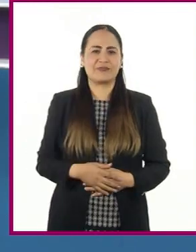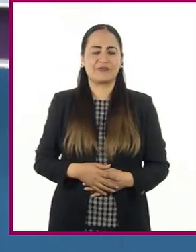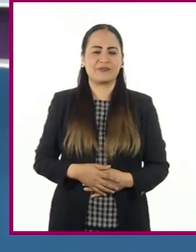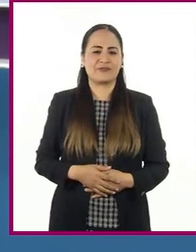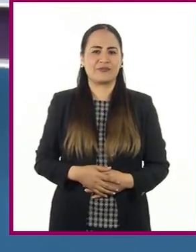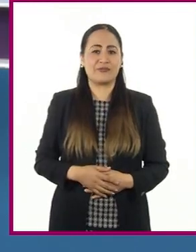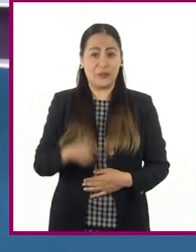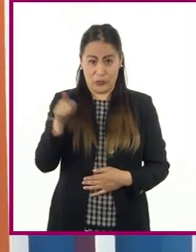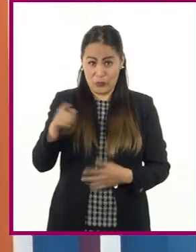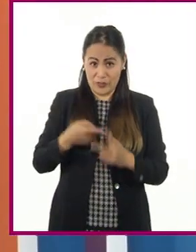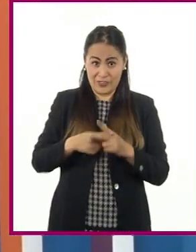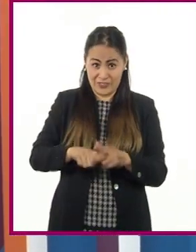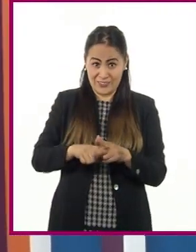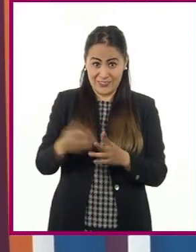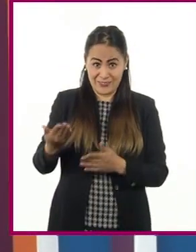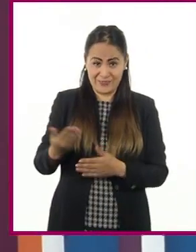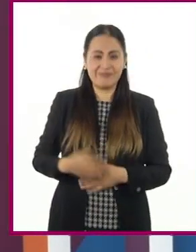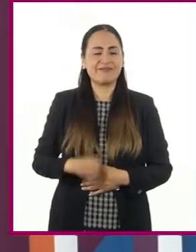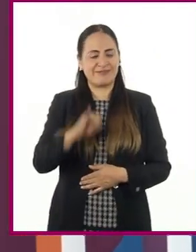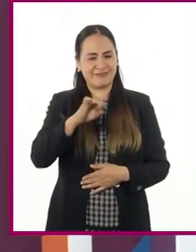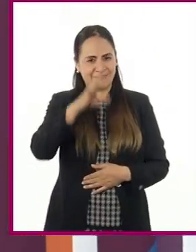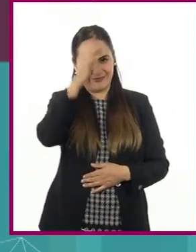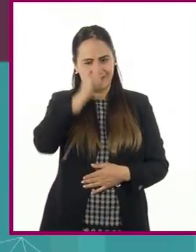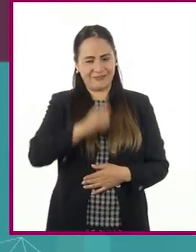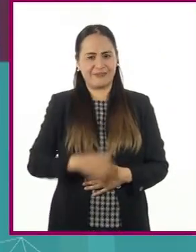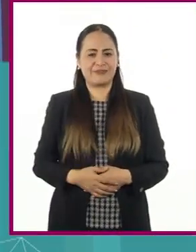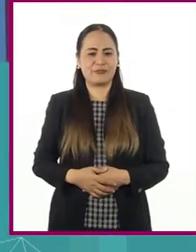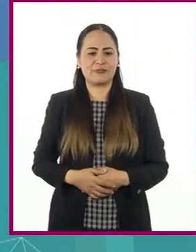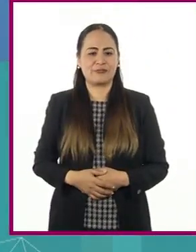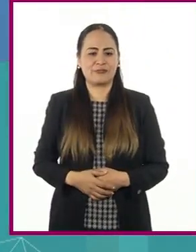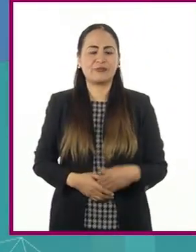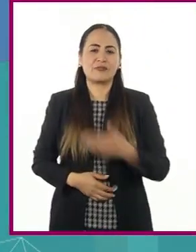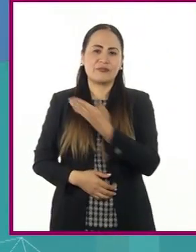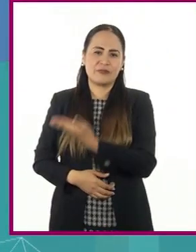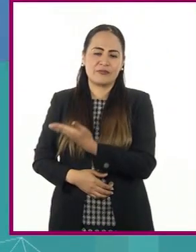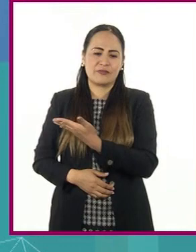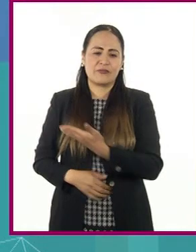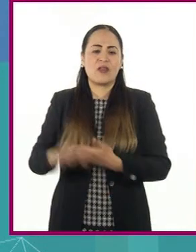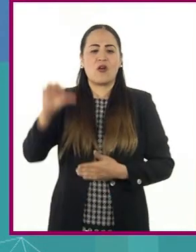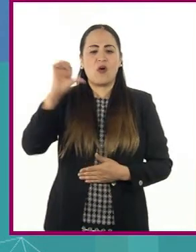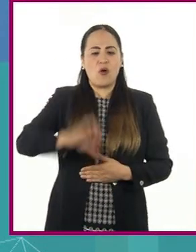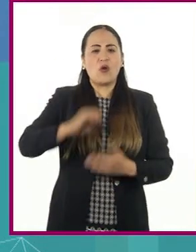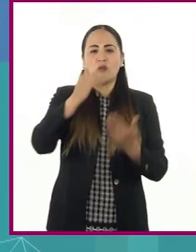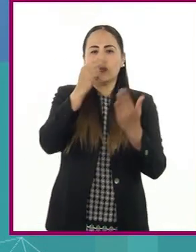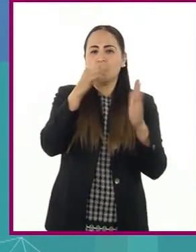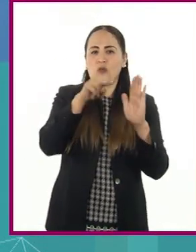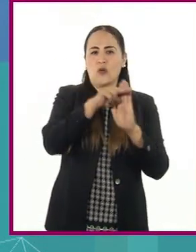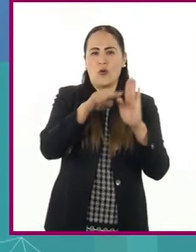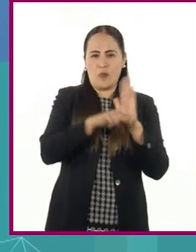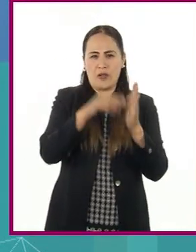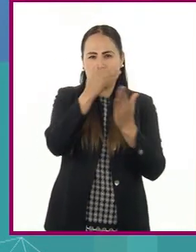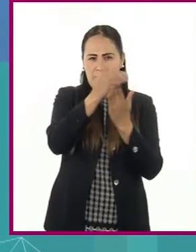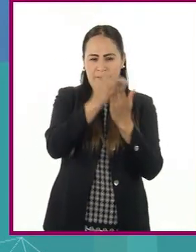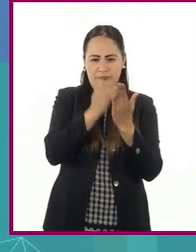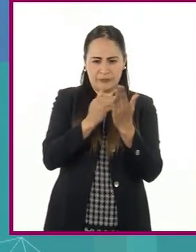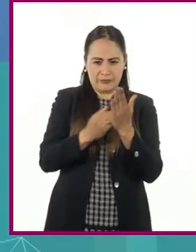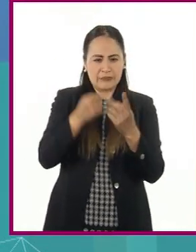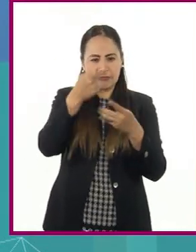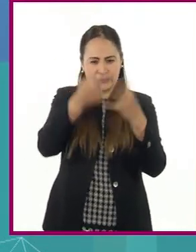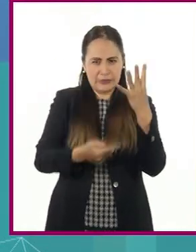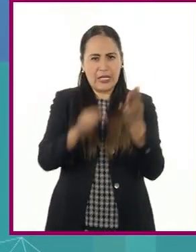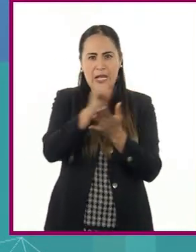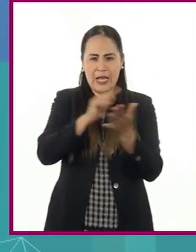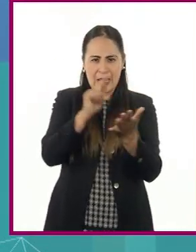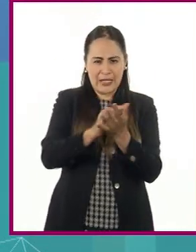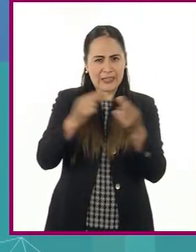¿te gustaría iniciar? Con gusto, maestra. Aprendimos que los principios normativos obedecen a las diferentes